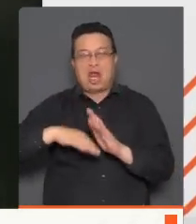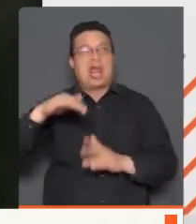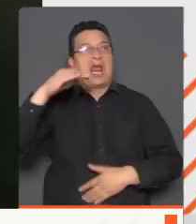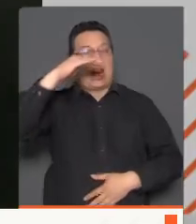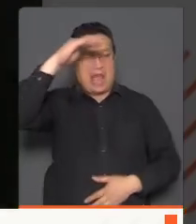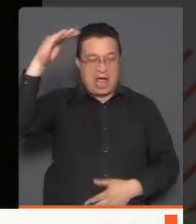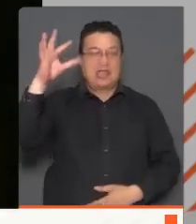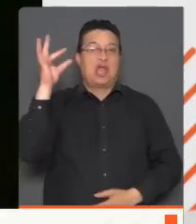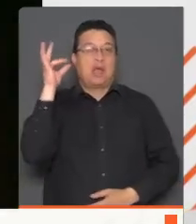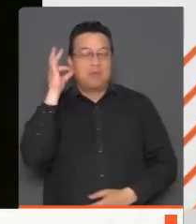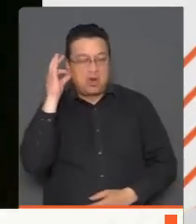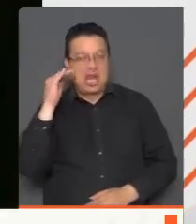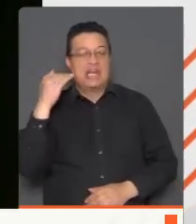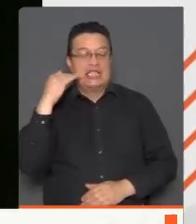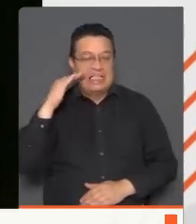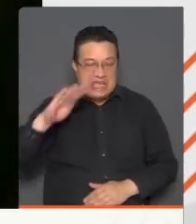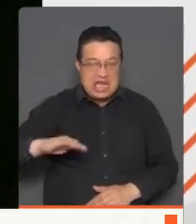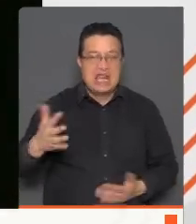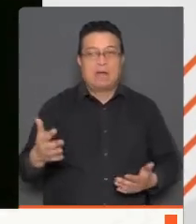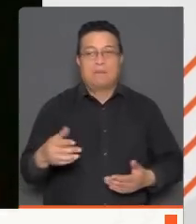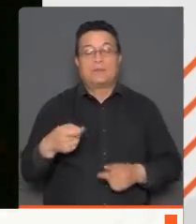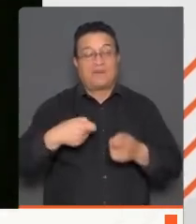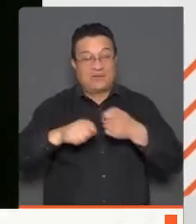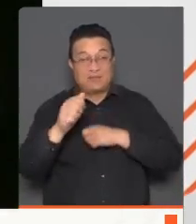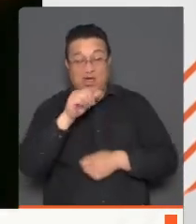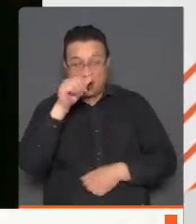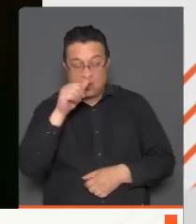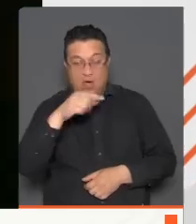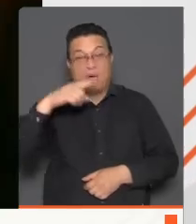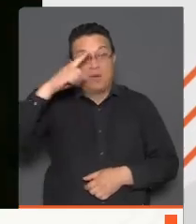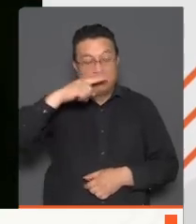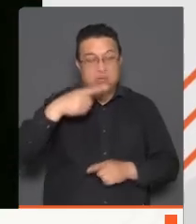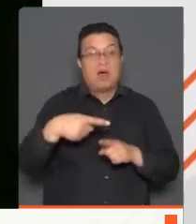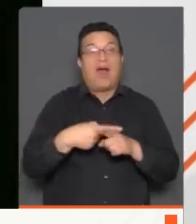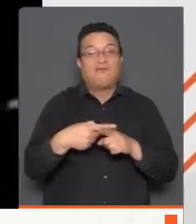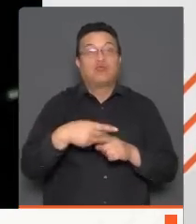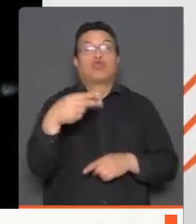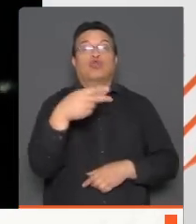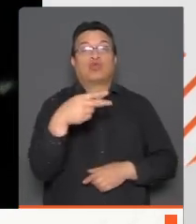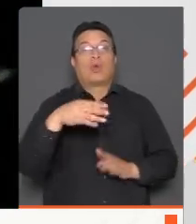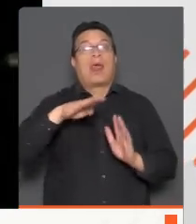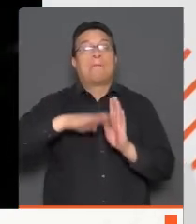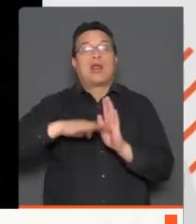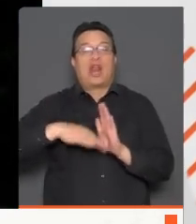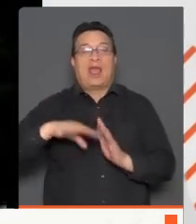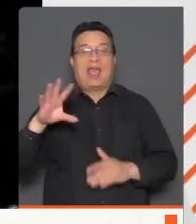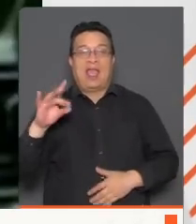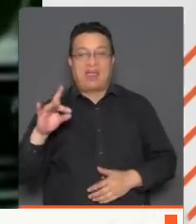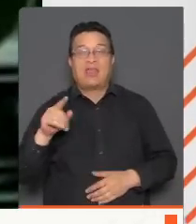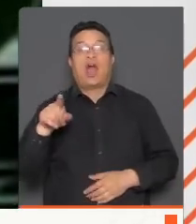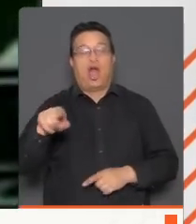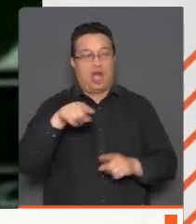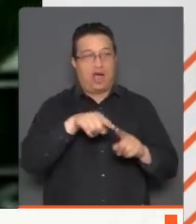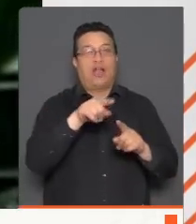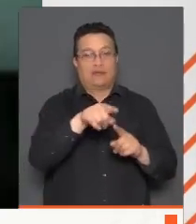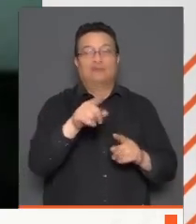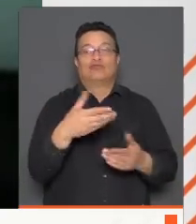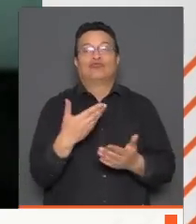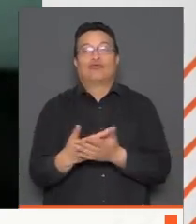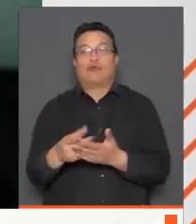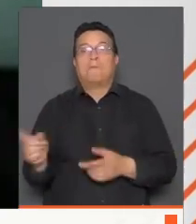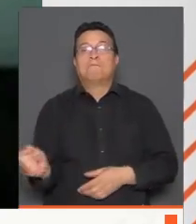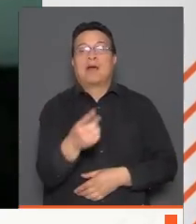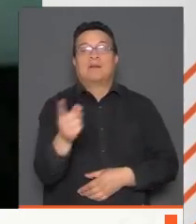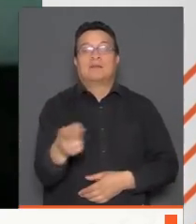minas, pendejas. Tráfico de drogas, prostitución y abuso sexual de menores. Aquí operaban los proxenetas que utilizó